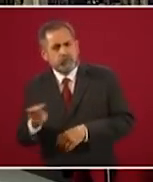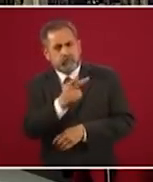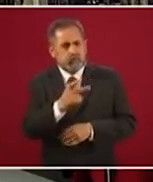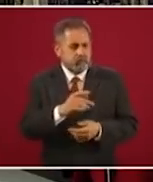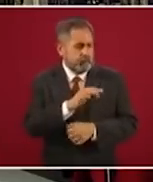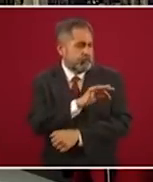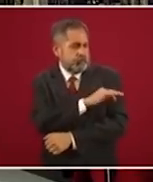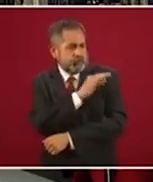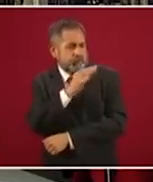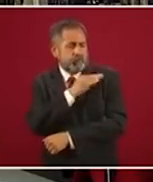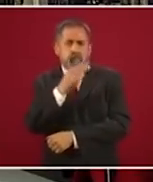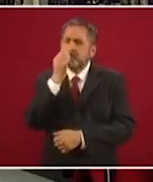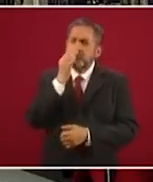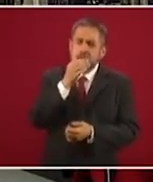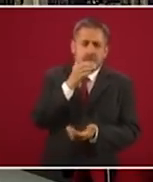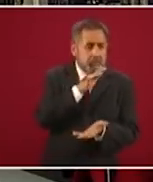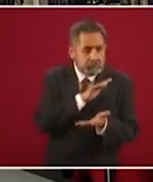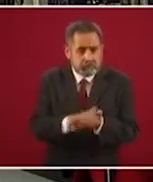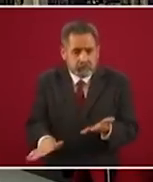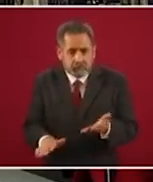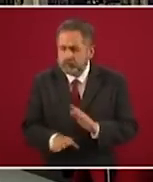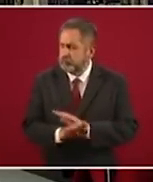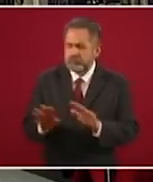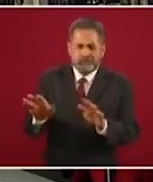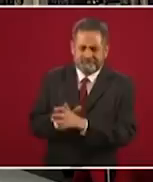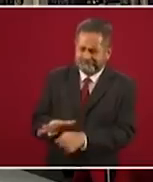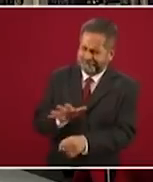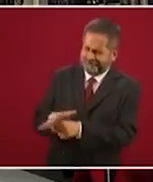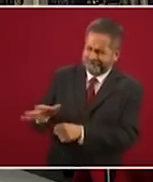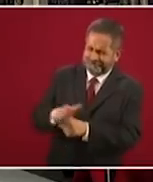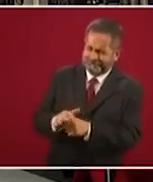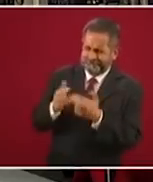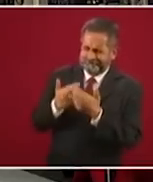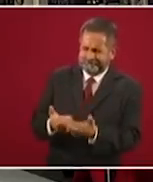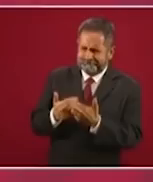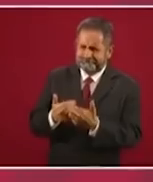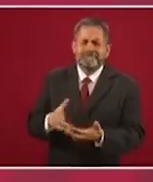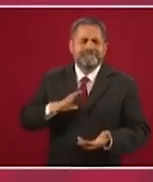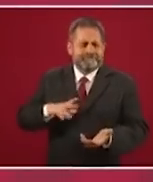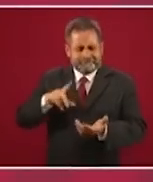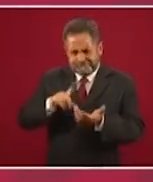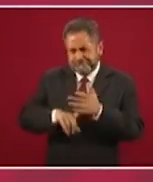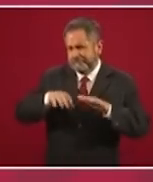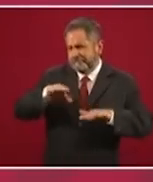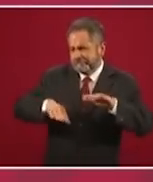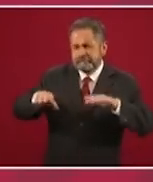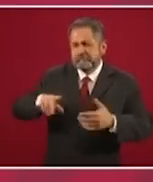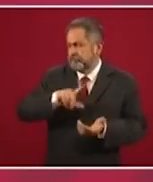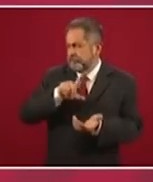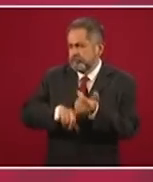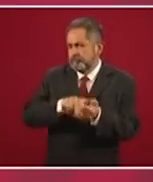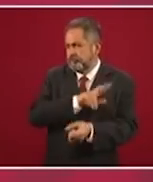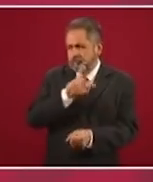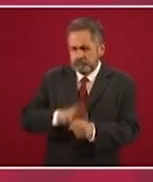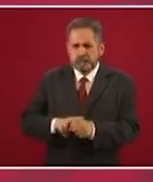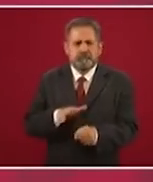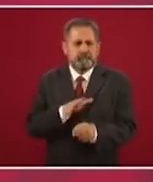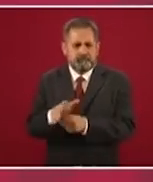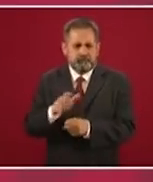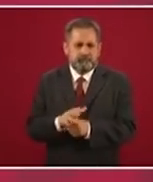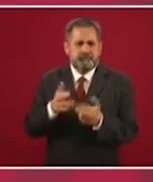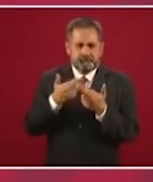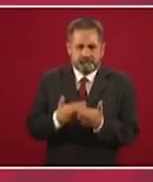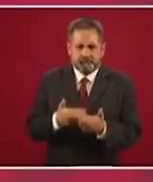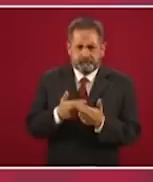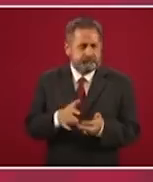vacunas, está no, garantizado. Está garantizado, hay algunos vaivenes de producción que son requeridas y que